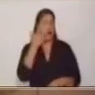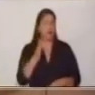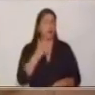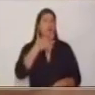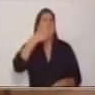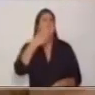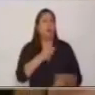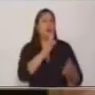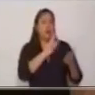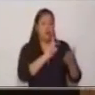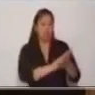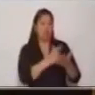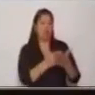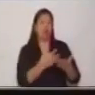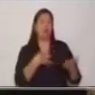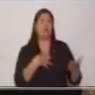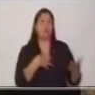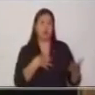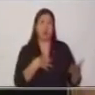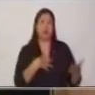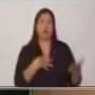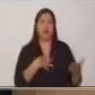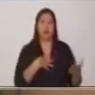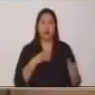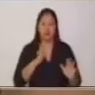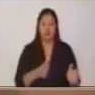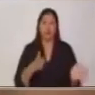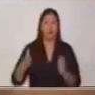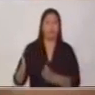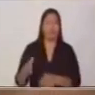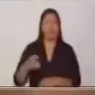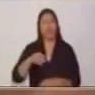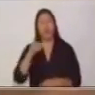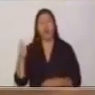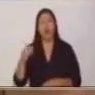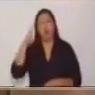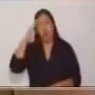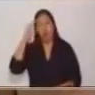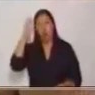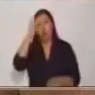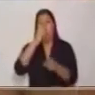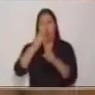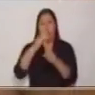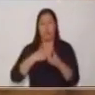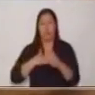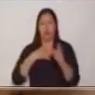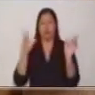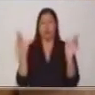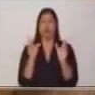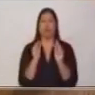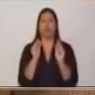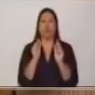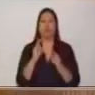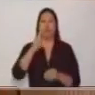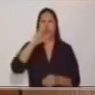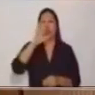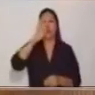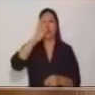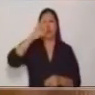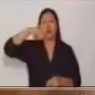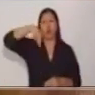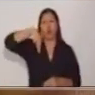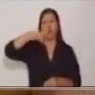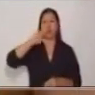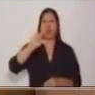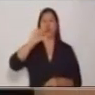por último, la conclusión o cierre. Son las consideraciones finales, es decir, nosotros también qué aprendimos